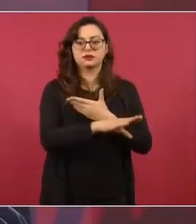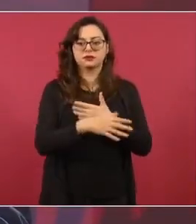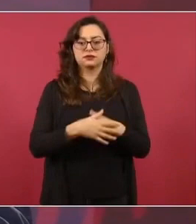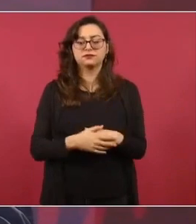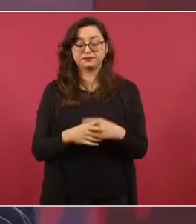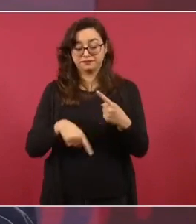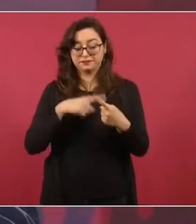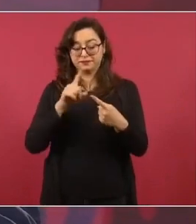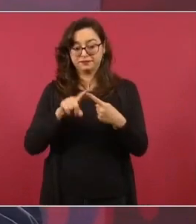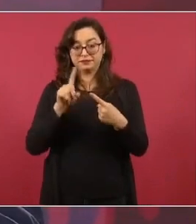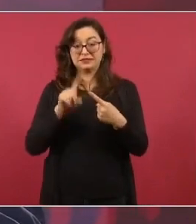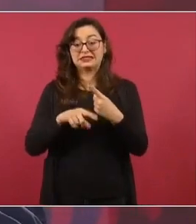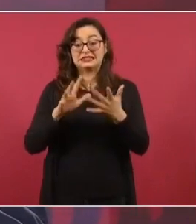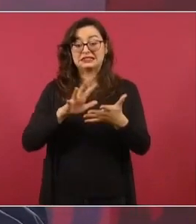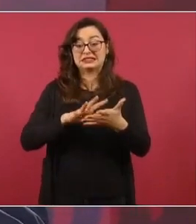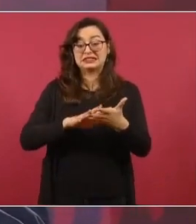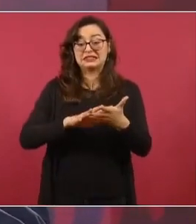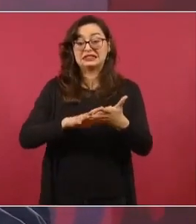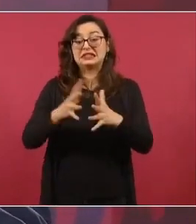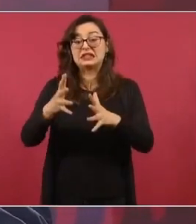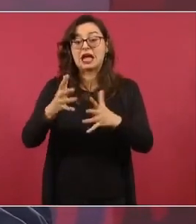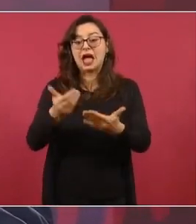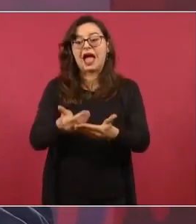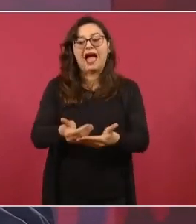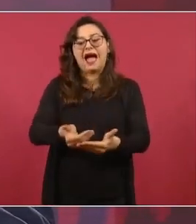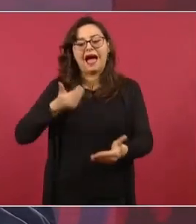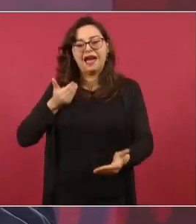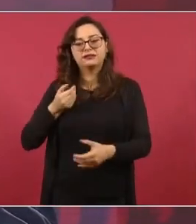Primero, atender las causas.